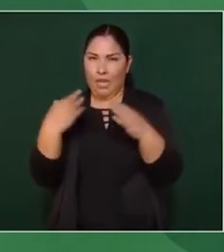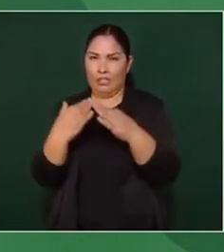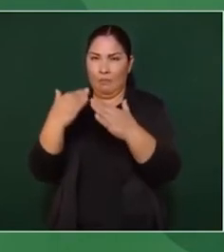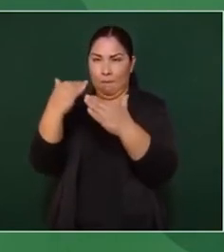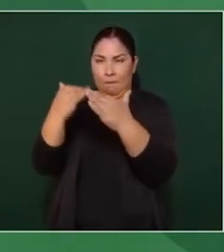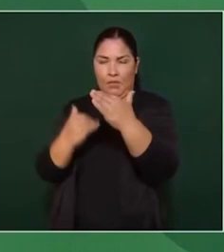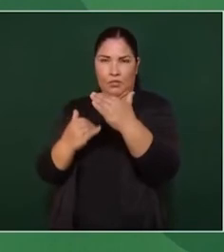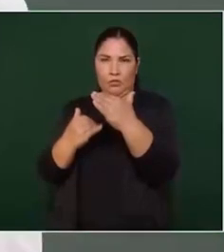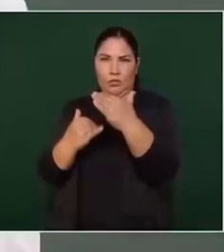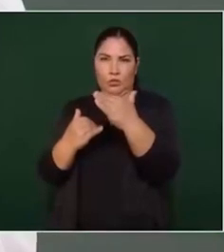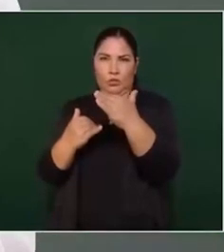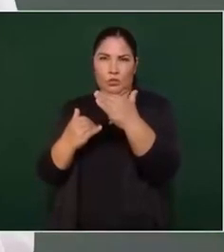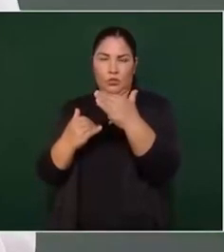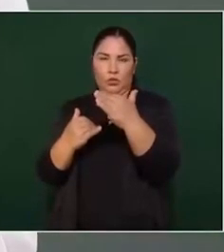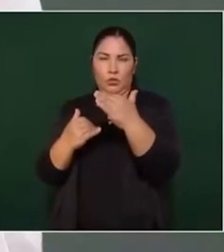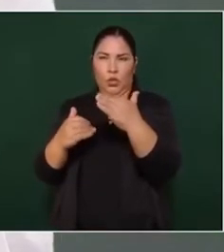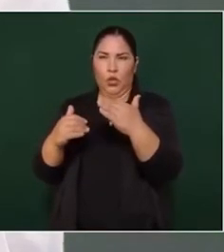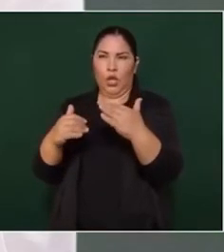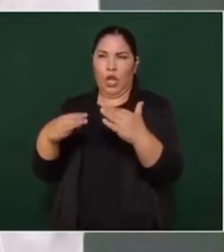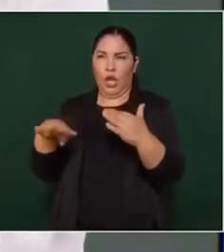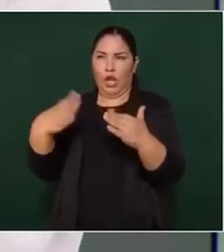de los